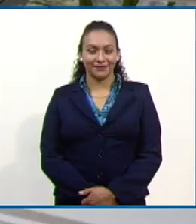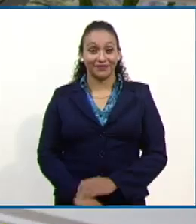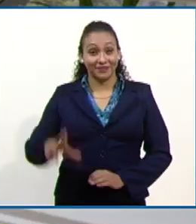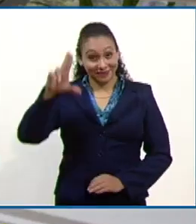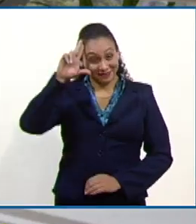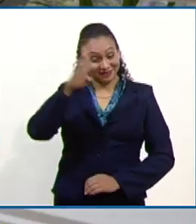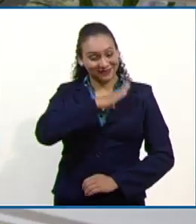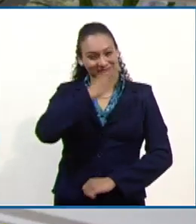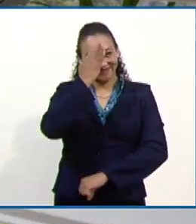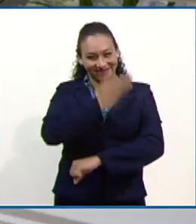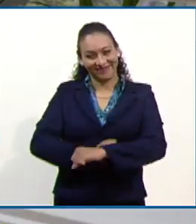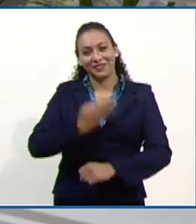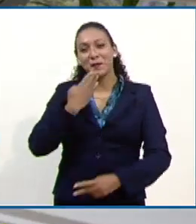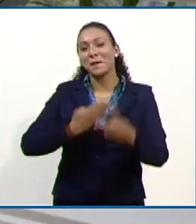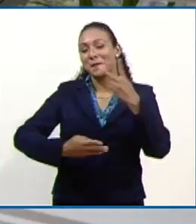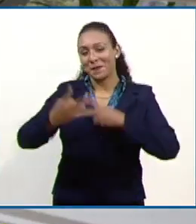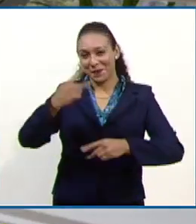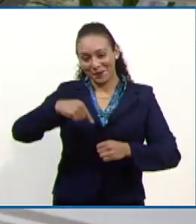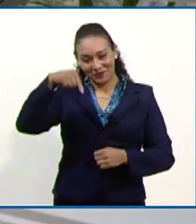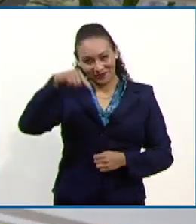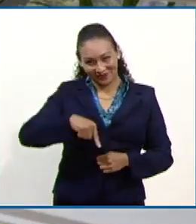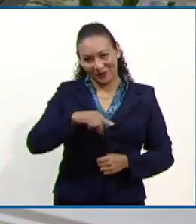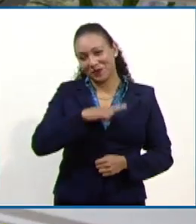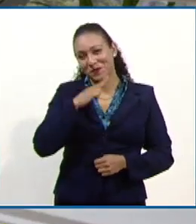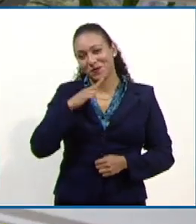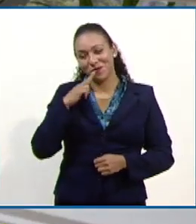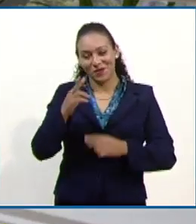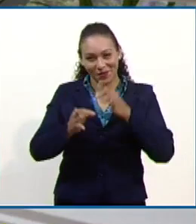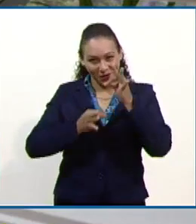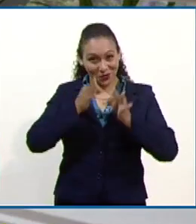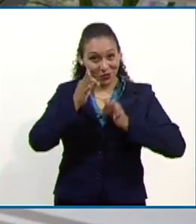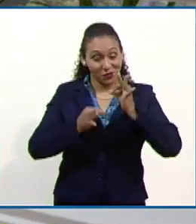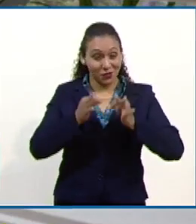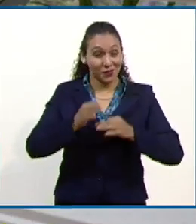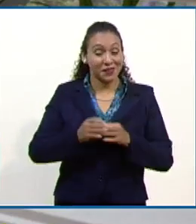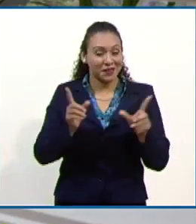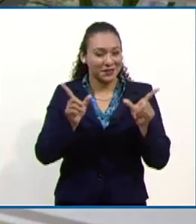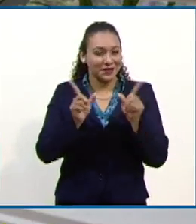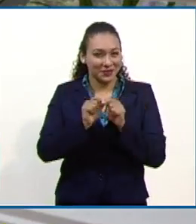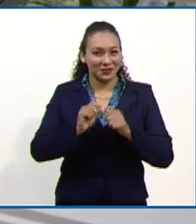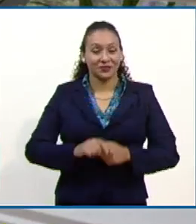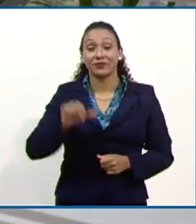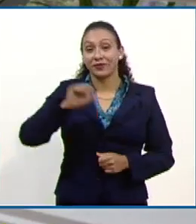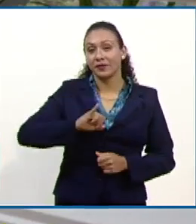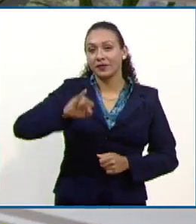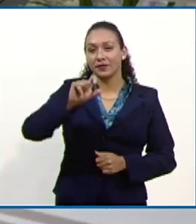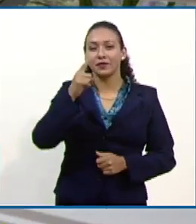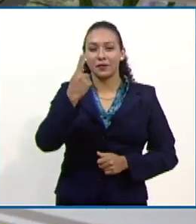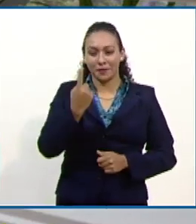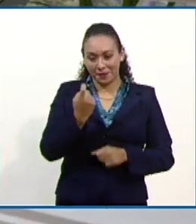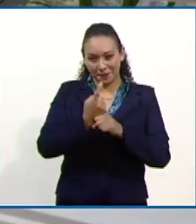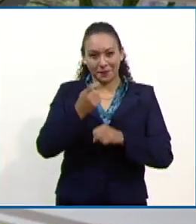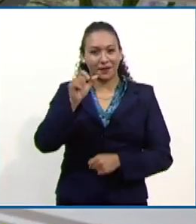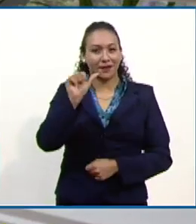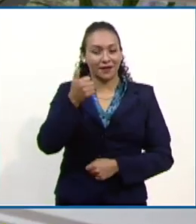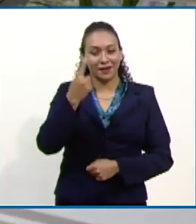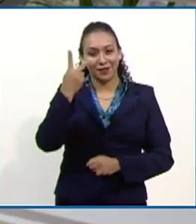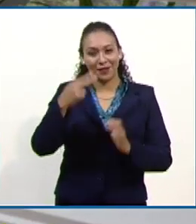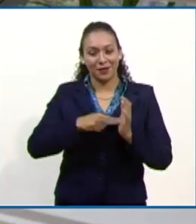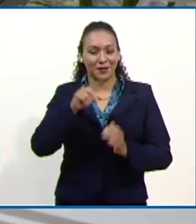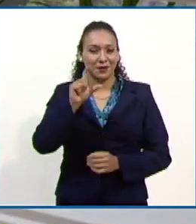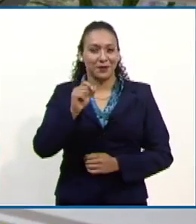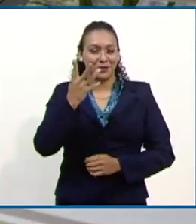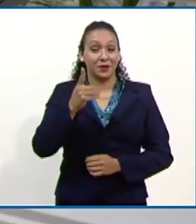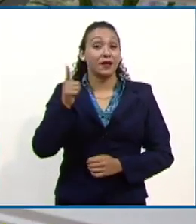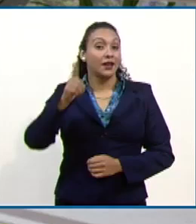Hola, ¿qué tal? Muy buenas tardes. Les damos la más cordial bienvenida a este espacio de noticias corte informativo, hoy que es jueves 1 de agosto de 2024.